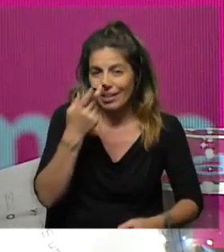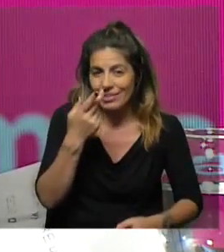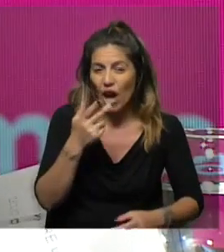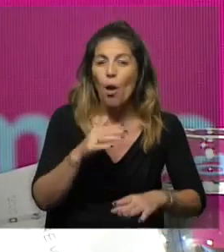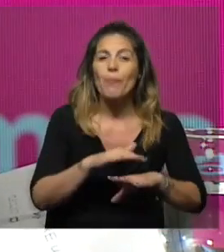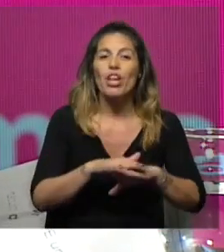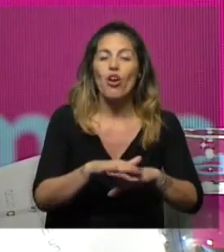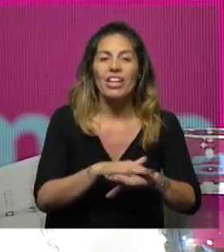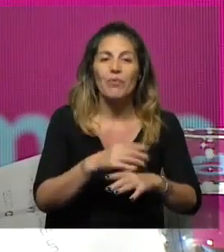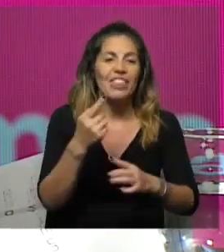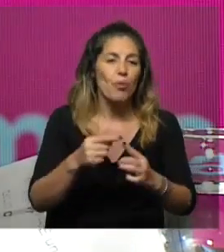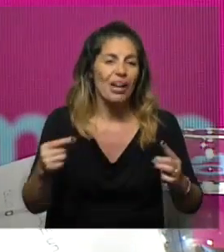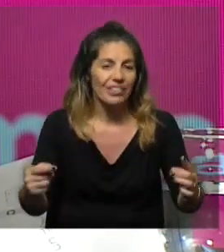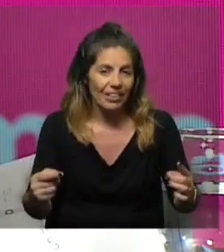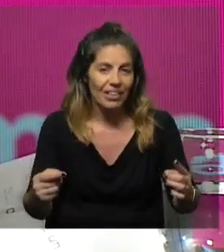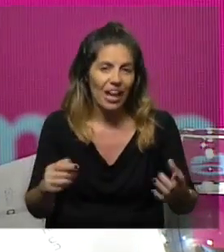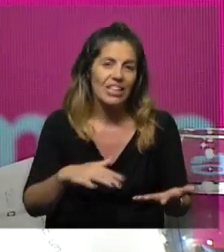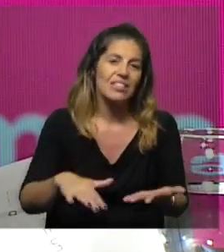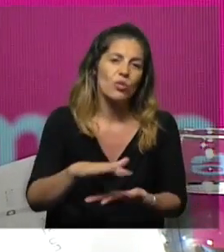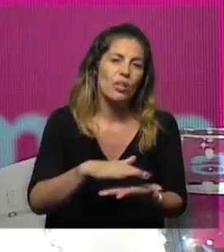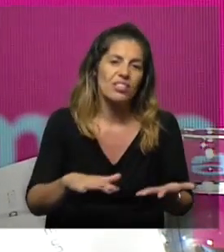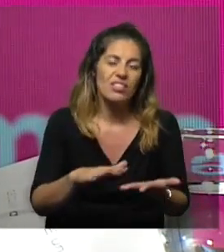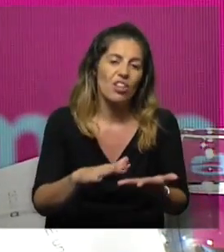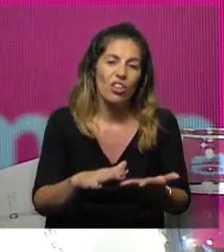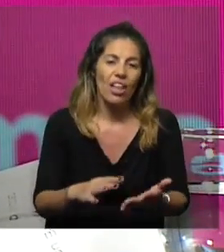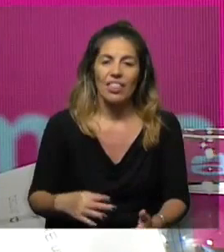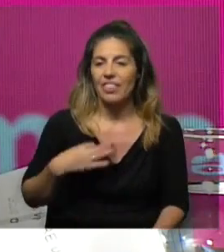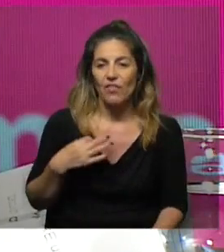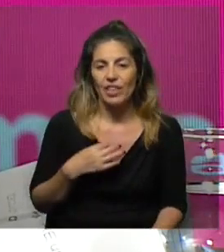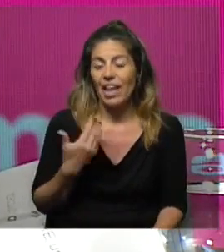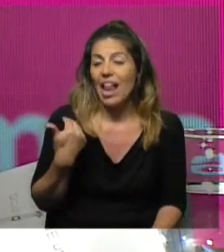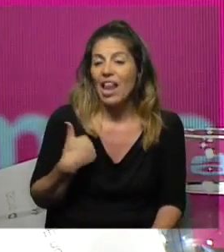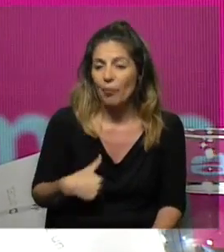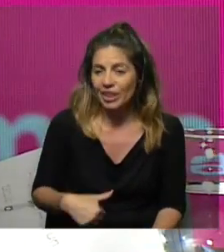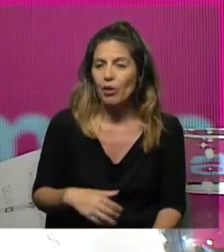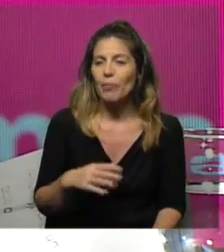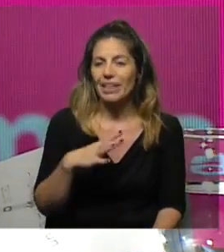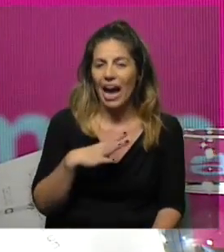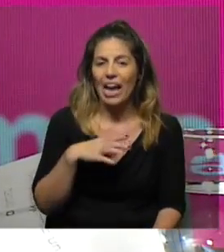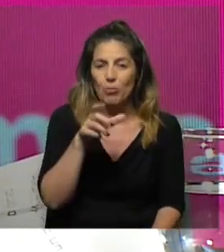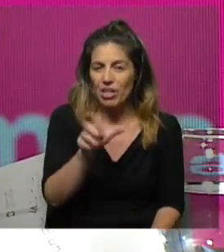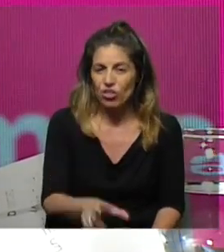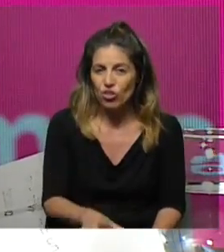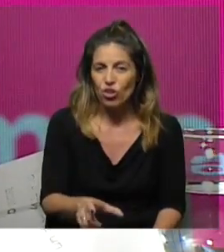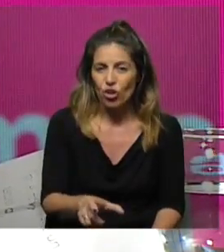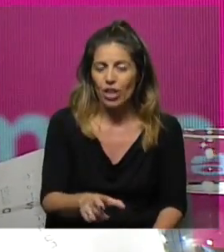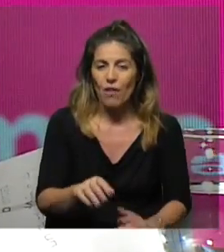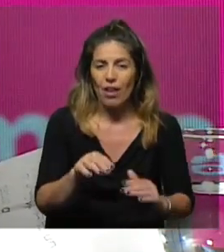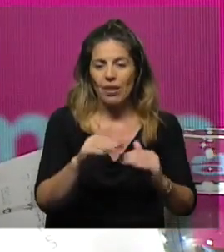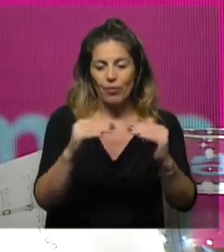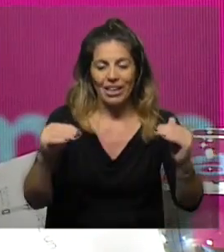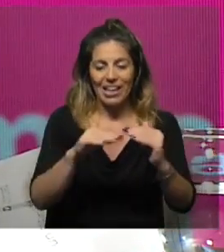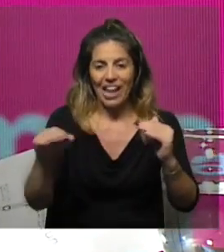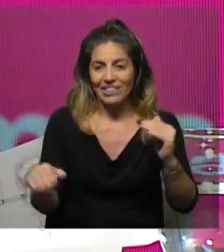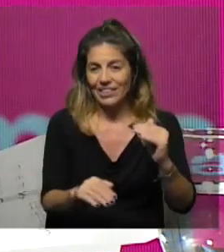de lo que es material y condiciones de vida Bueno Lamentablemente seguimos diciendo que tenemos una población que está bajo la línea de pobreza